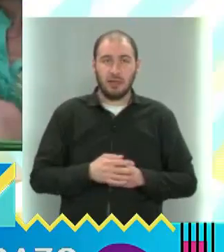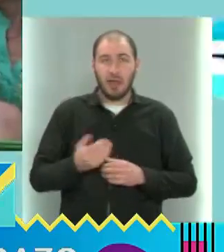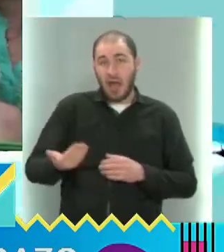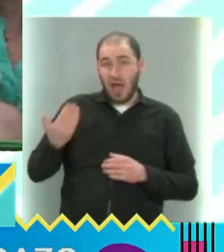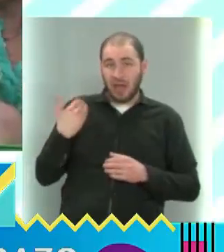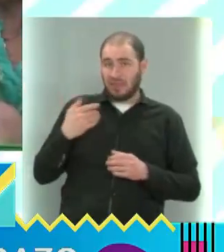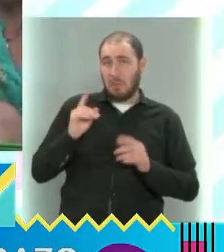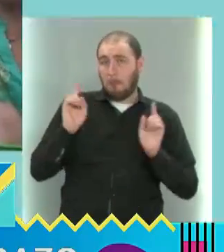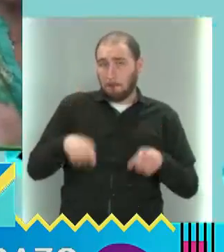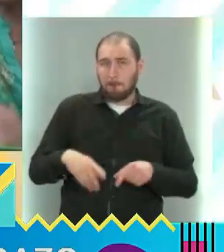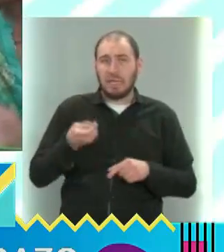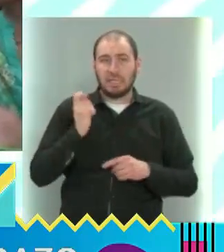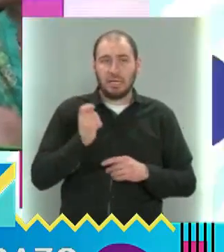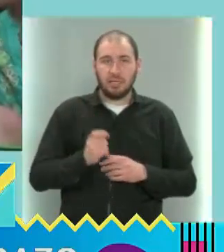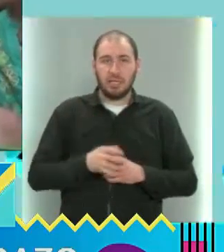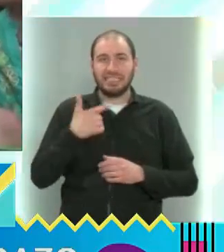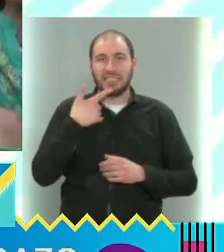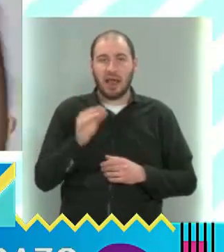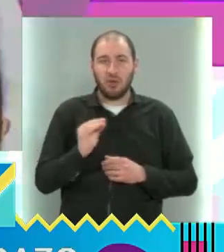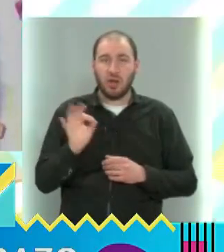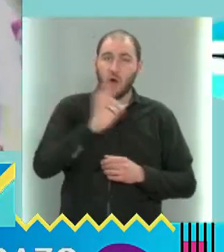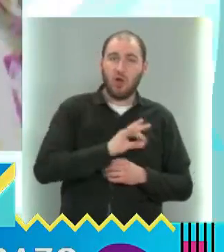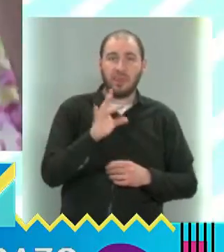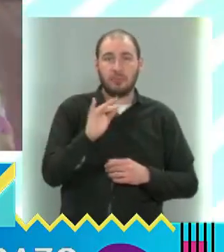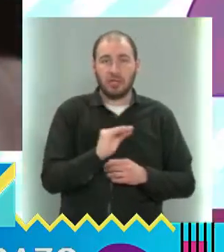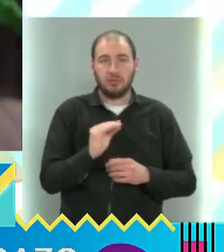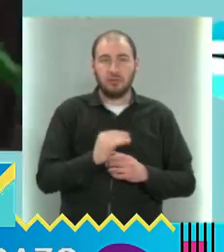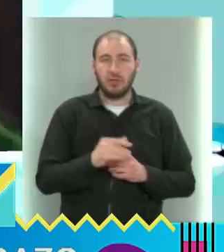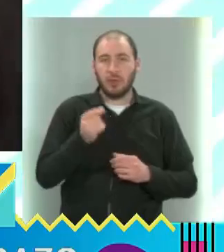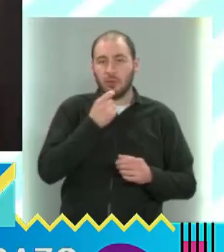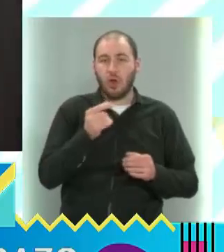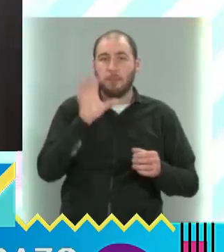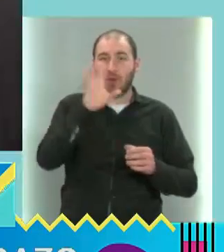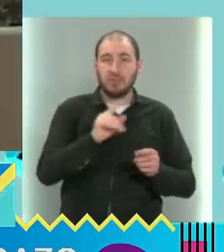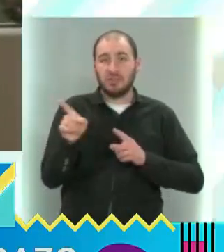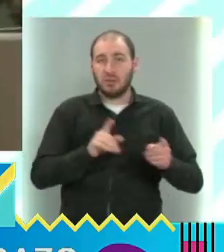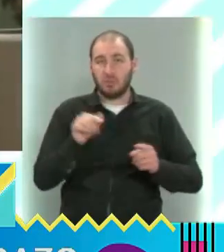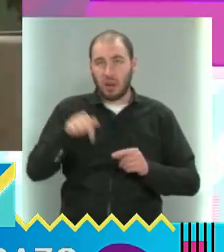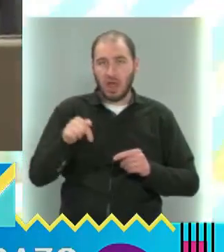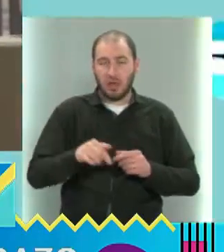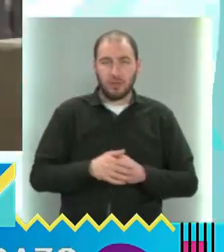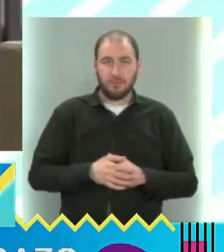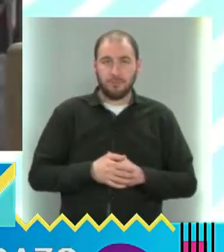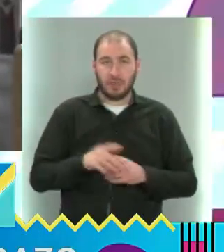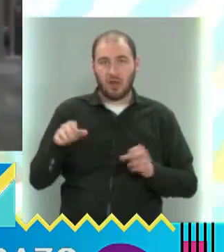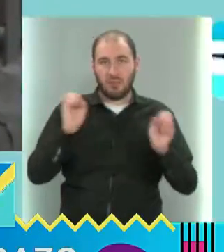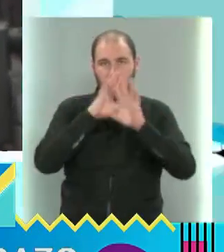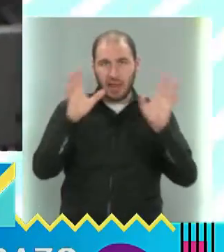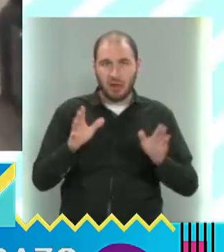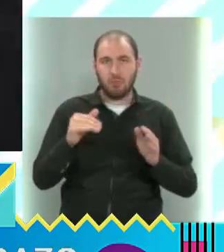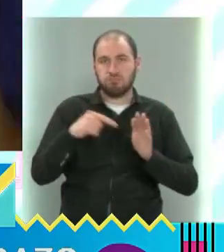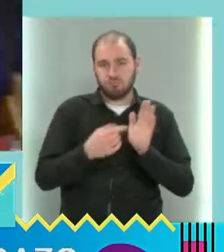no sabíamos quiénes eran los senadores o los diputados y diputadas de tal o cual provincia. Hoy eso está mucho más claro,